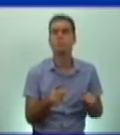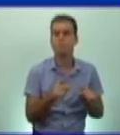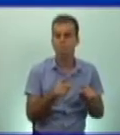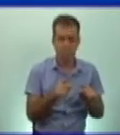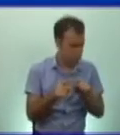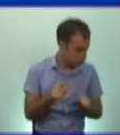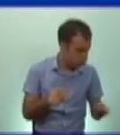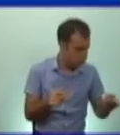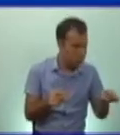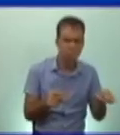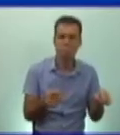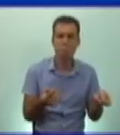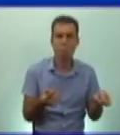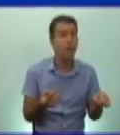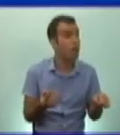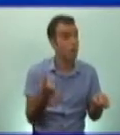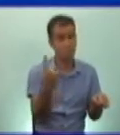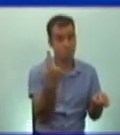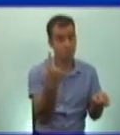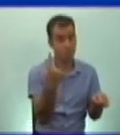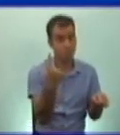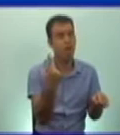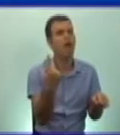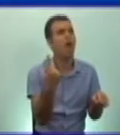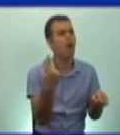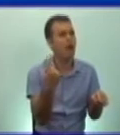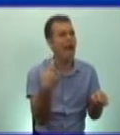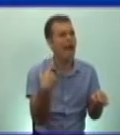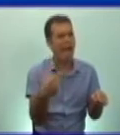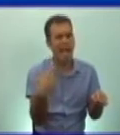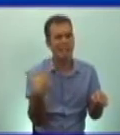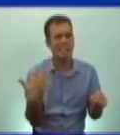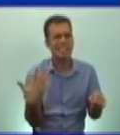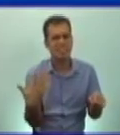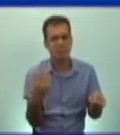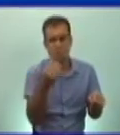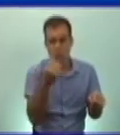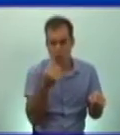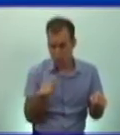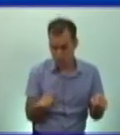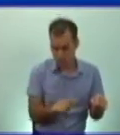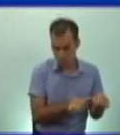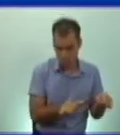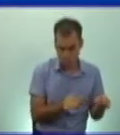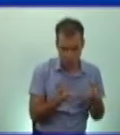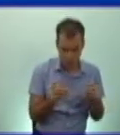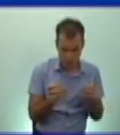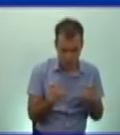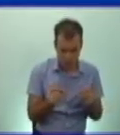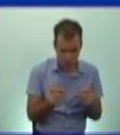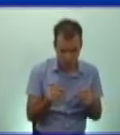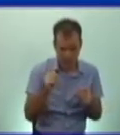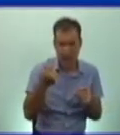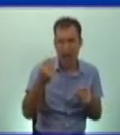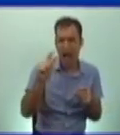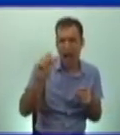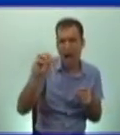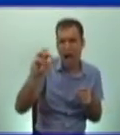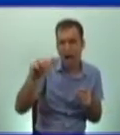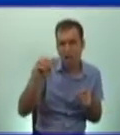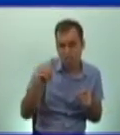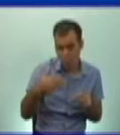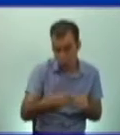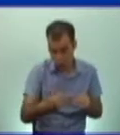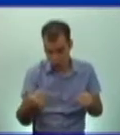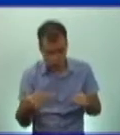agua, un solo átomo de oxígeno. Bueno, entonces, ¿qué hacemos para igualar la cantidad de átomos de cada elemento antes y después de la